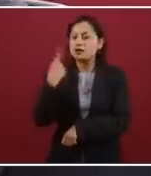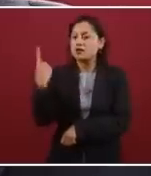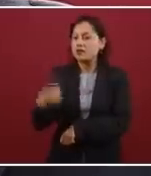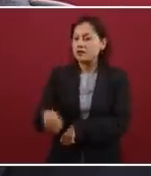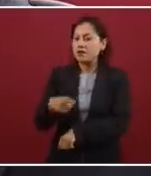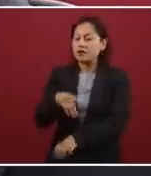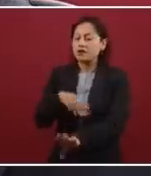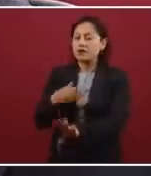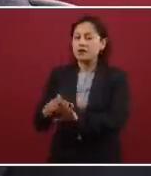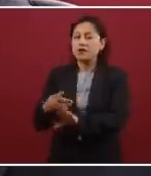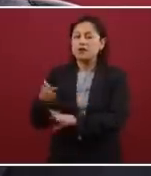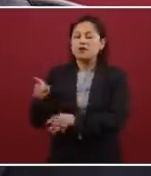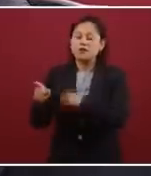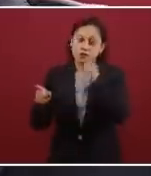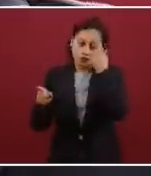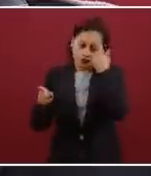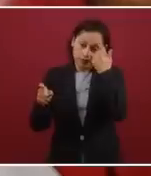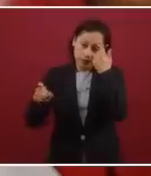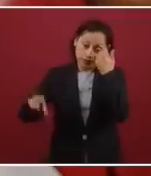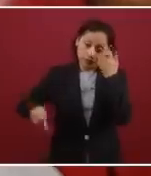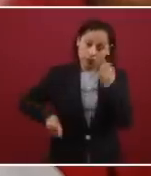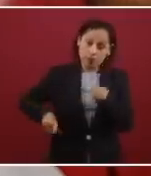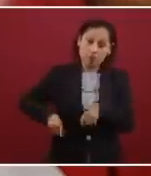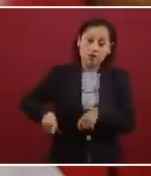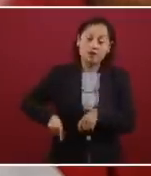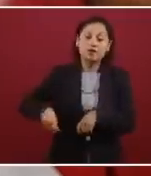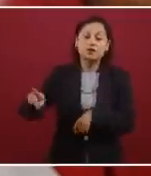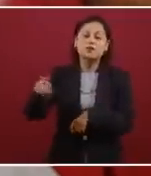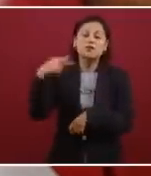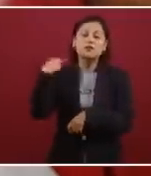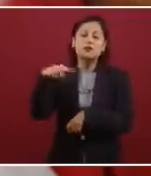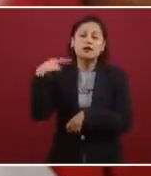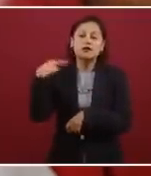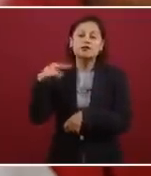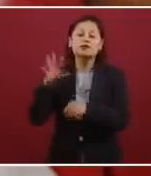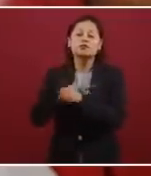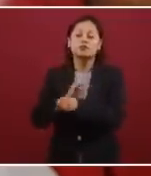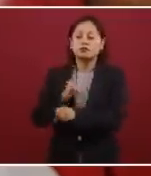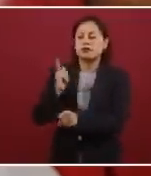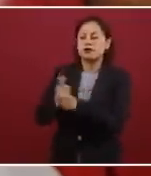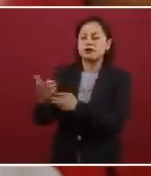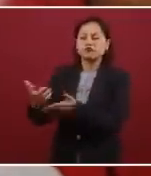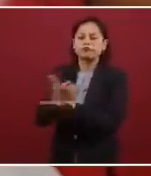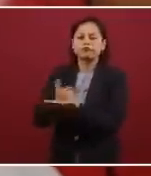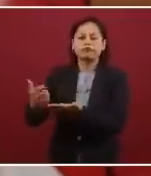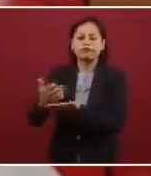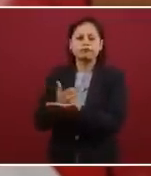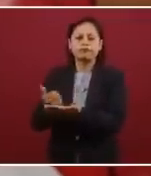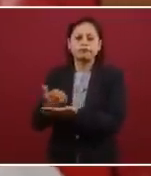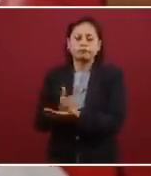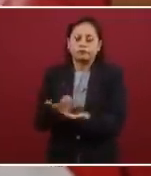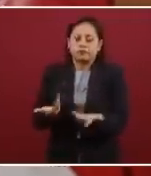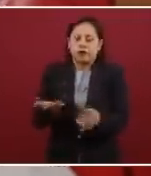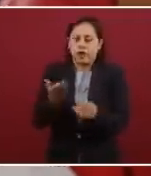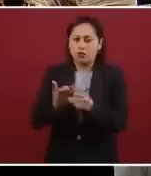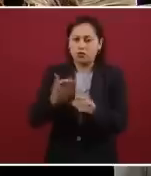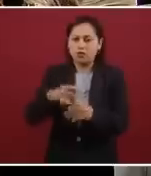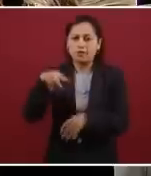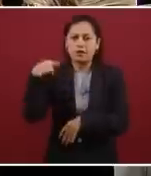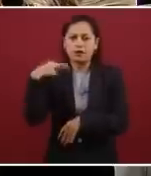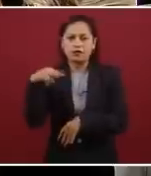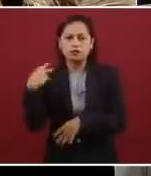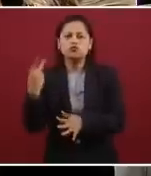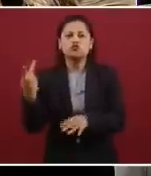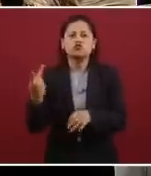de un exgobernador de Veracruz por enriquecimiento inexplicable. Por los acontecimientos que vi en Veracruz en estos días, ¿estaría usted